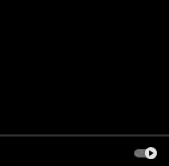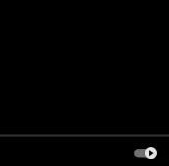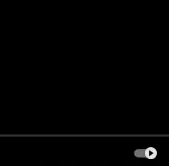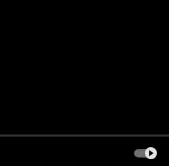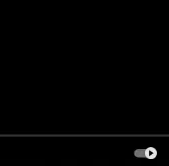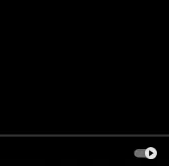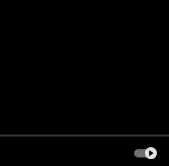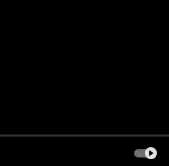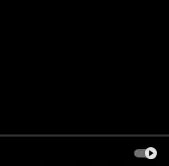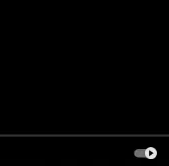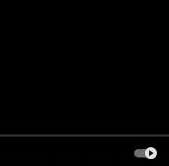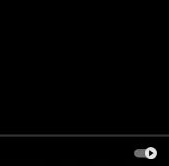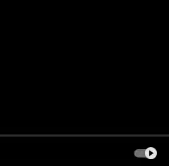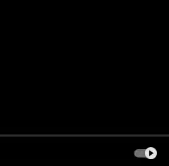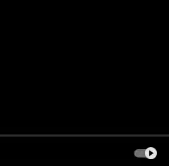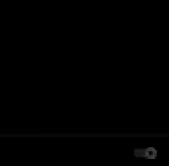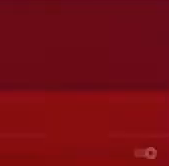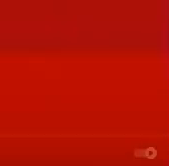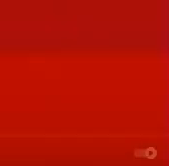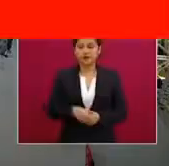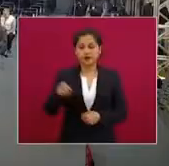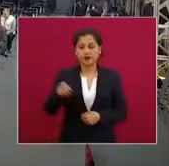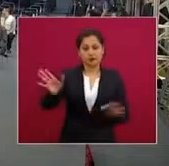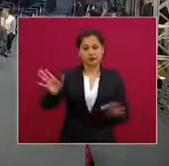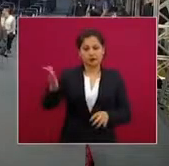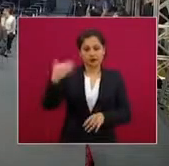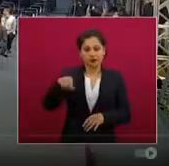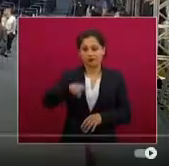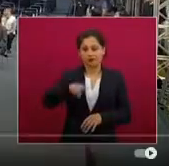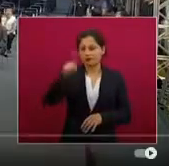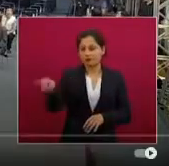todo. Entonces, de por sí México estaba mal.